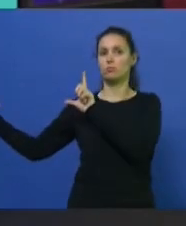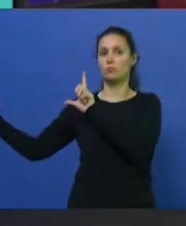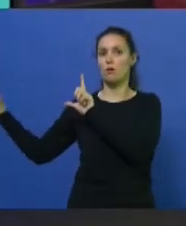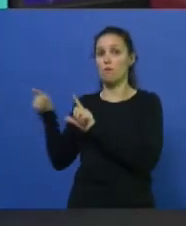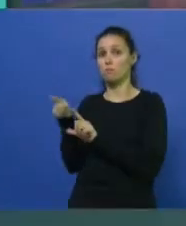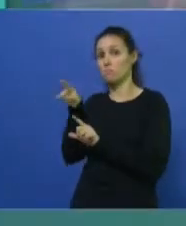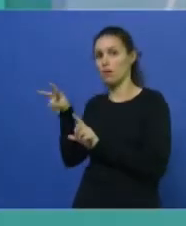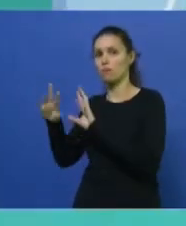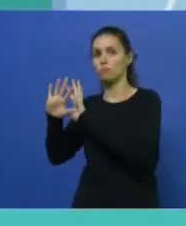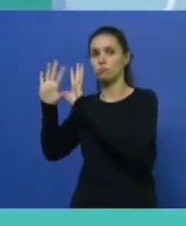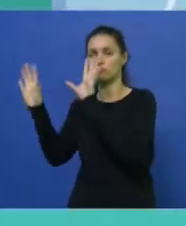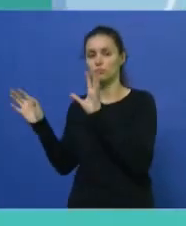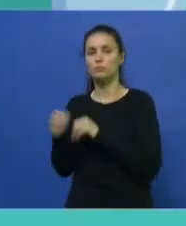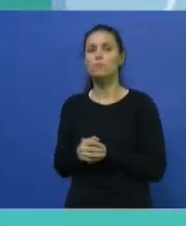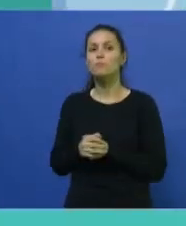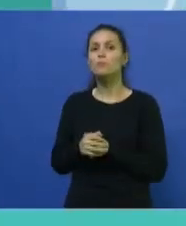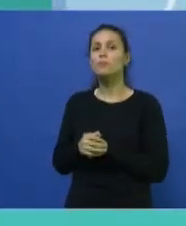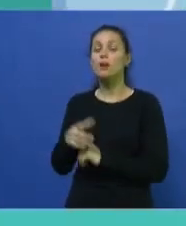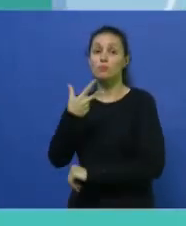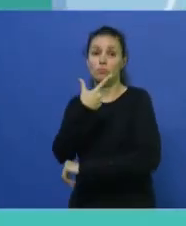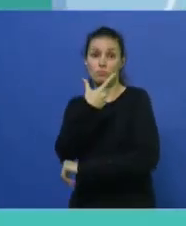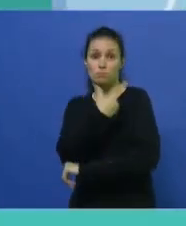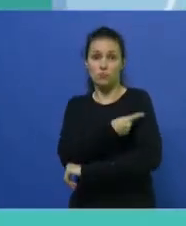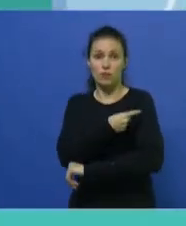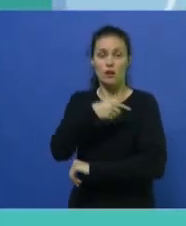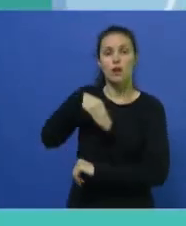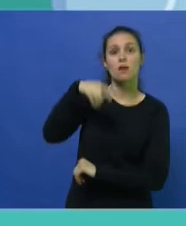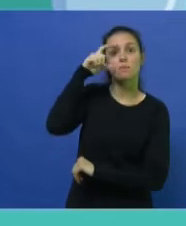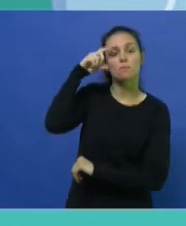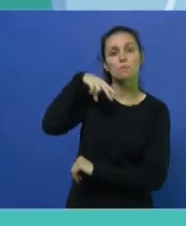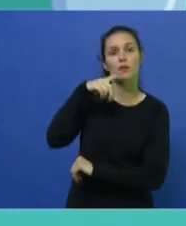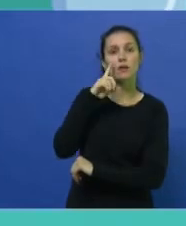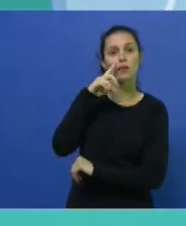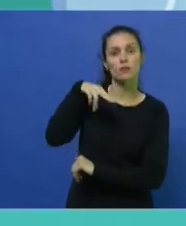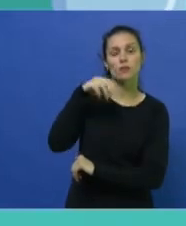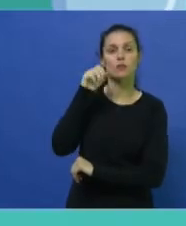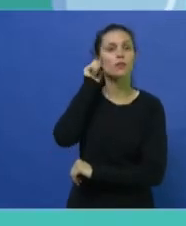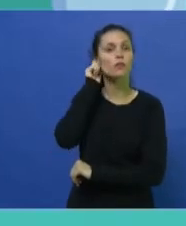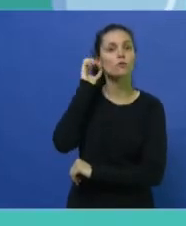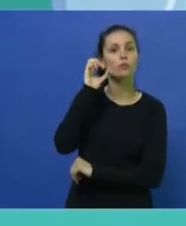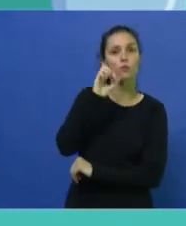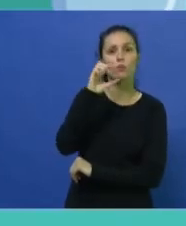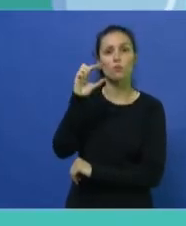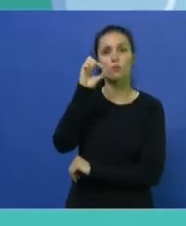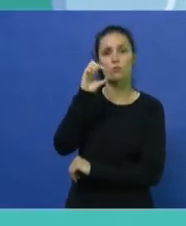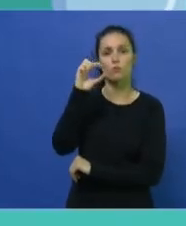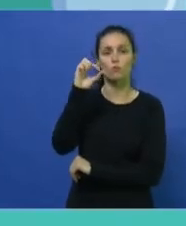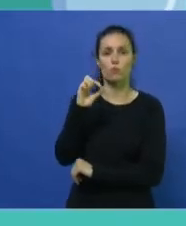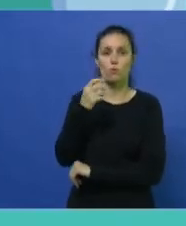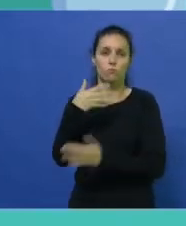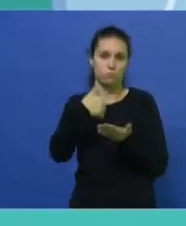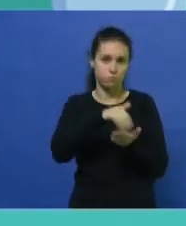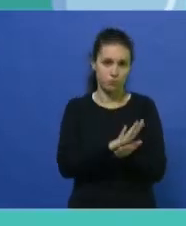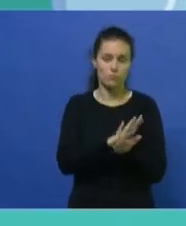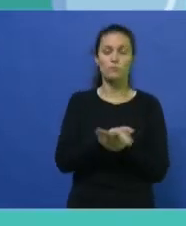la situación la vacuna es la vacuna contra el meningococo contra la meningitis puede provocar entre otras enfermedades